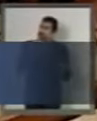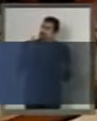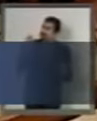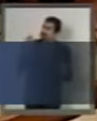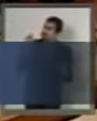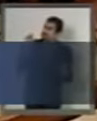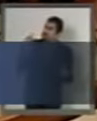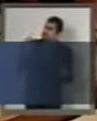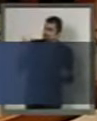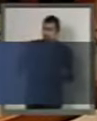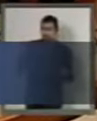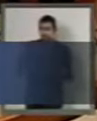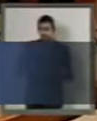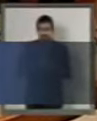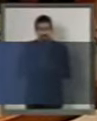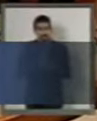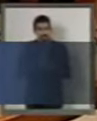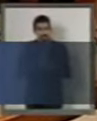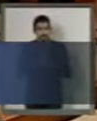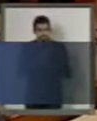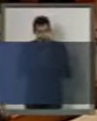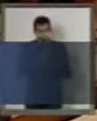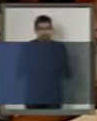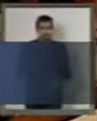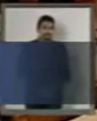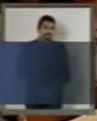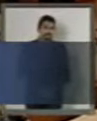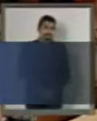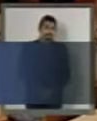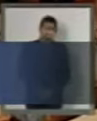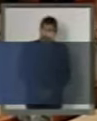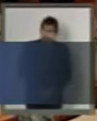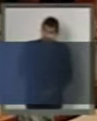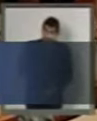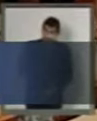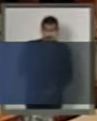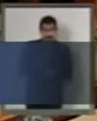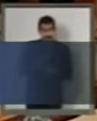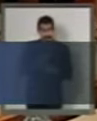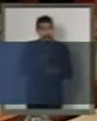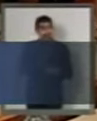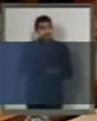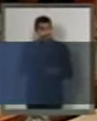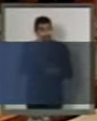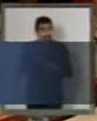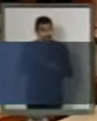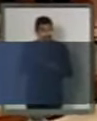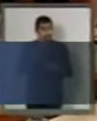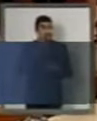donde calificamos nosotros se asegurara la